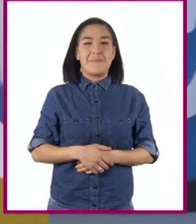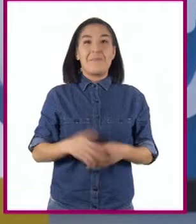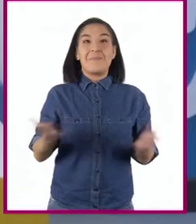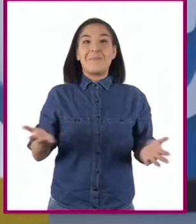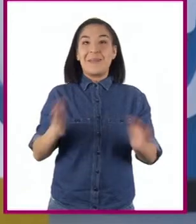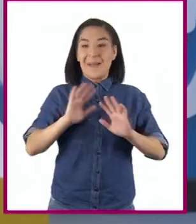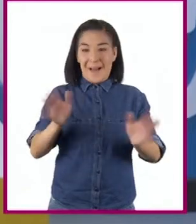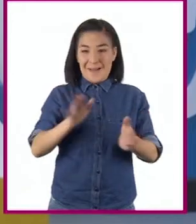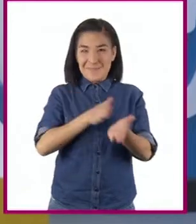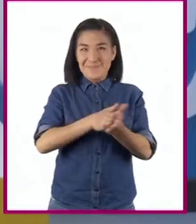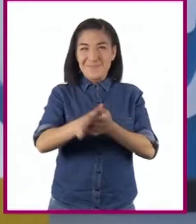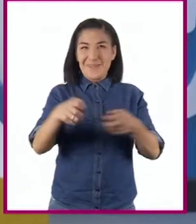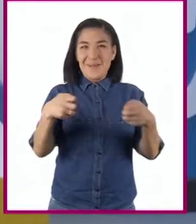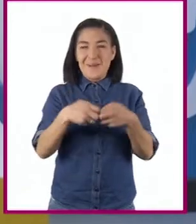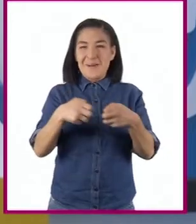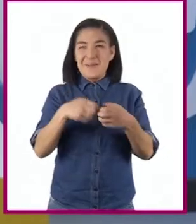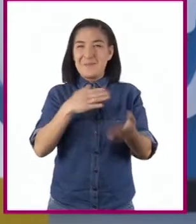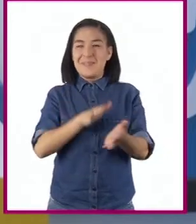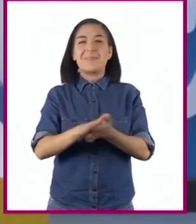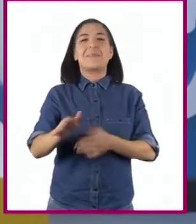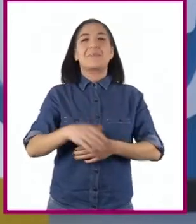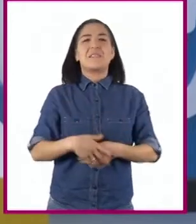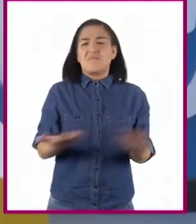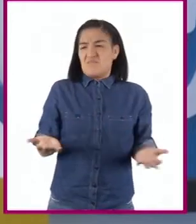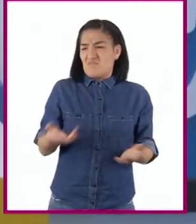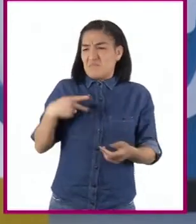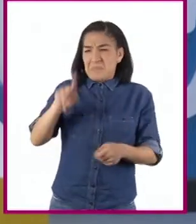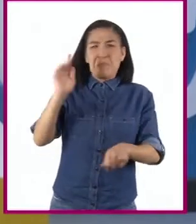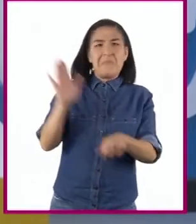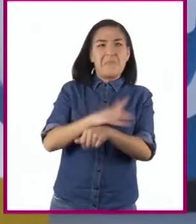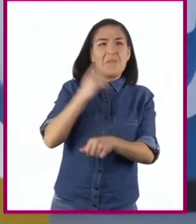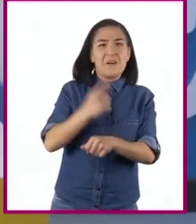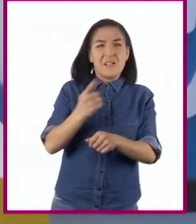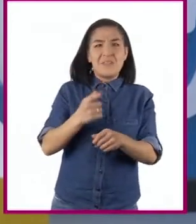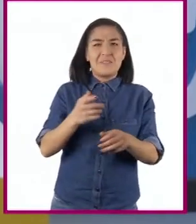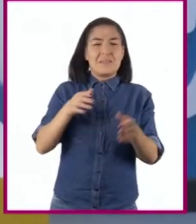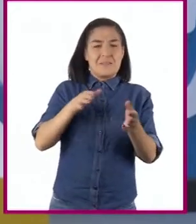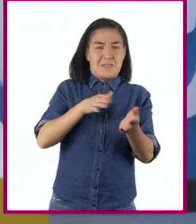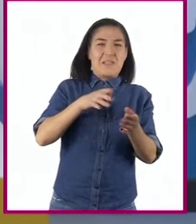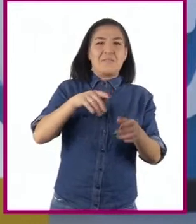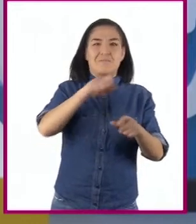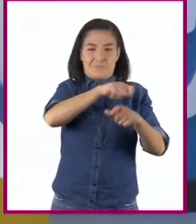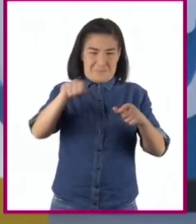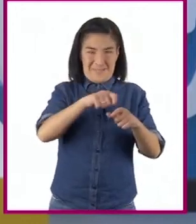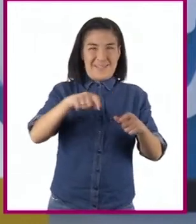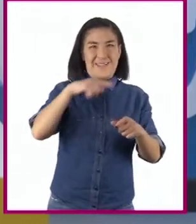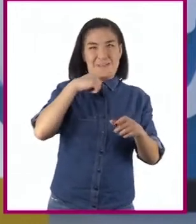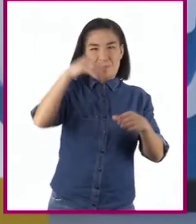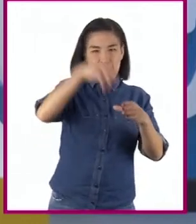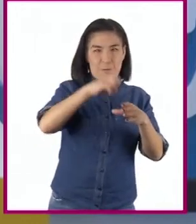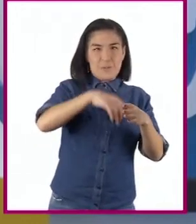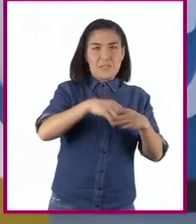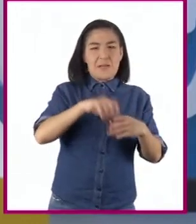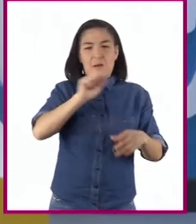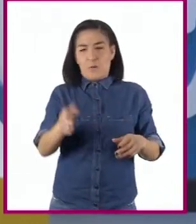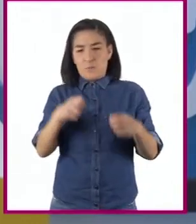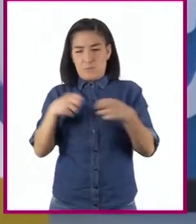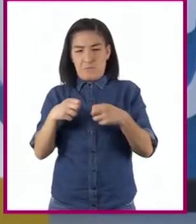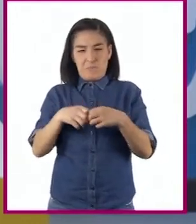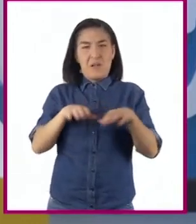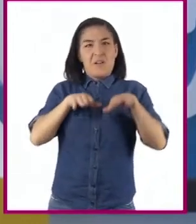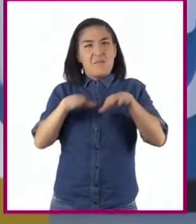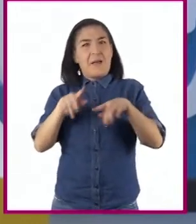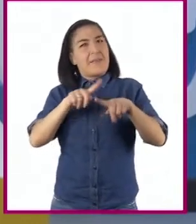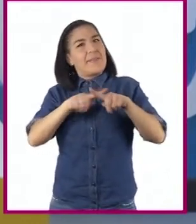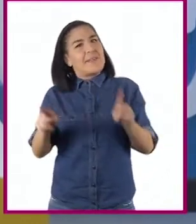Ya se cayó la goma, pero ¿por qué el estuche y la goma se resbalaron a inclinaciones diferentes? ¿Y por